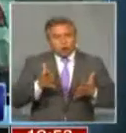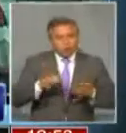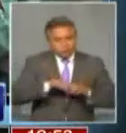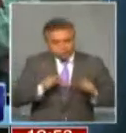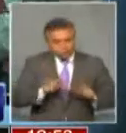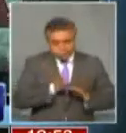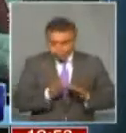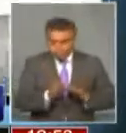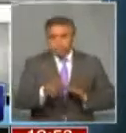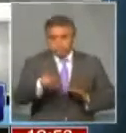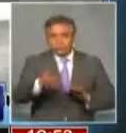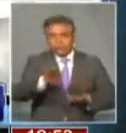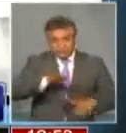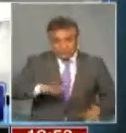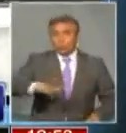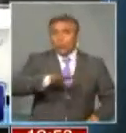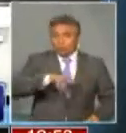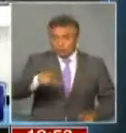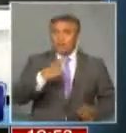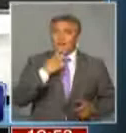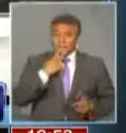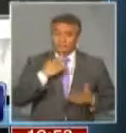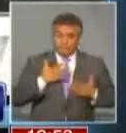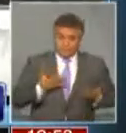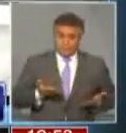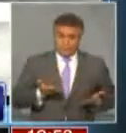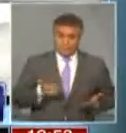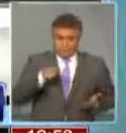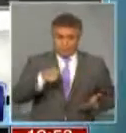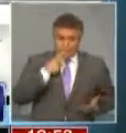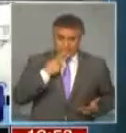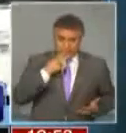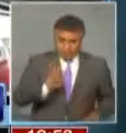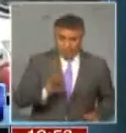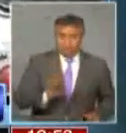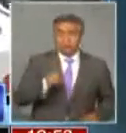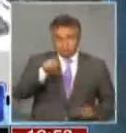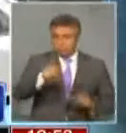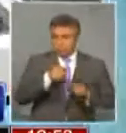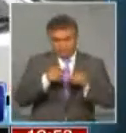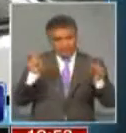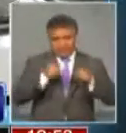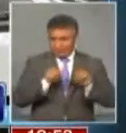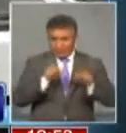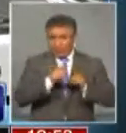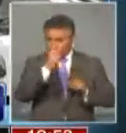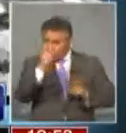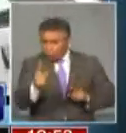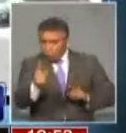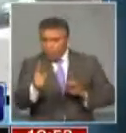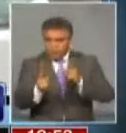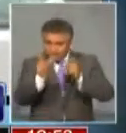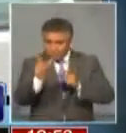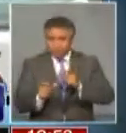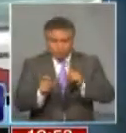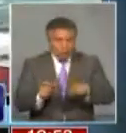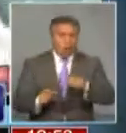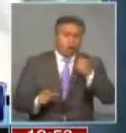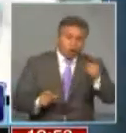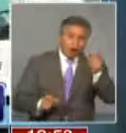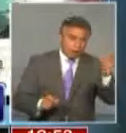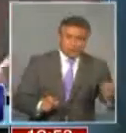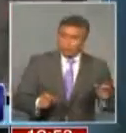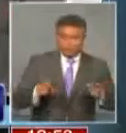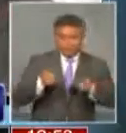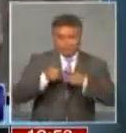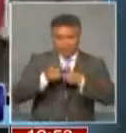a la situación que está viviendo, que son situaciones completamente diferentes la que le sucede a una de las personas que están involucradas o a